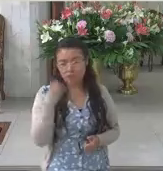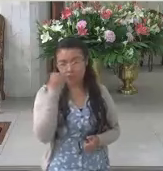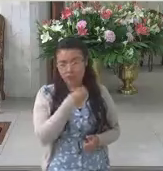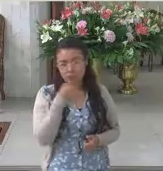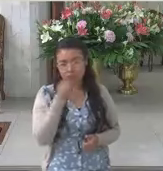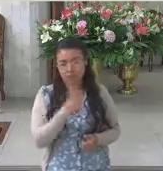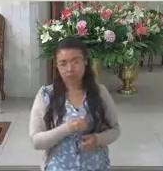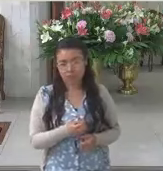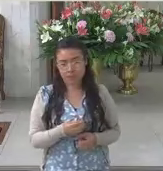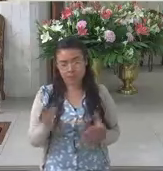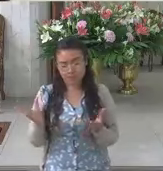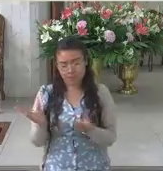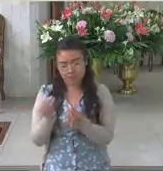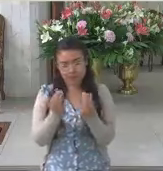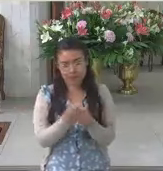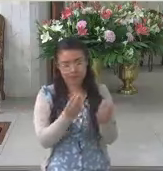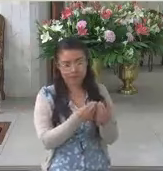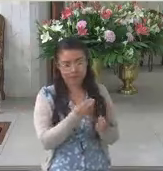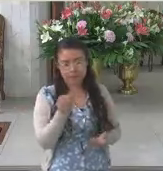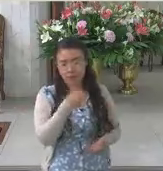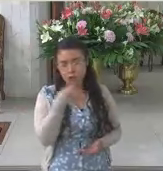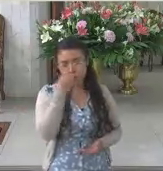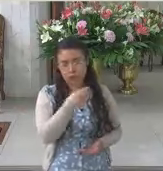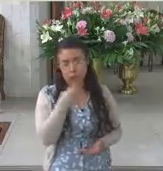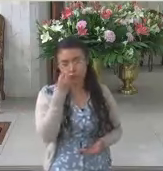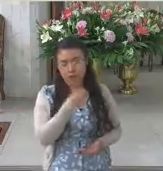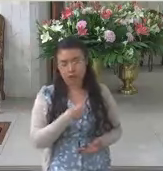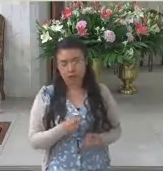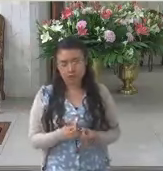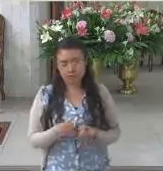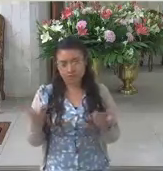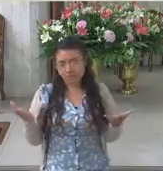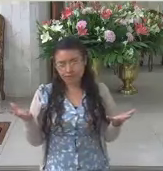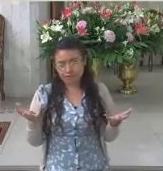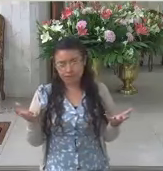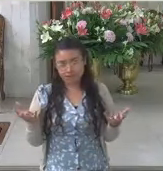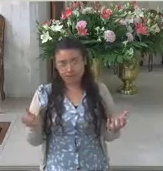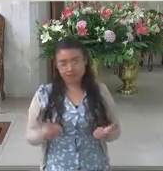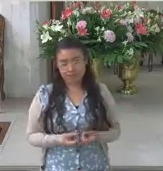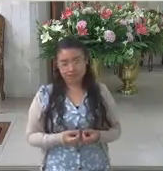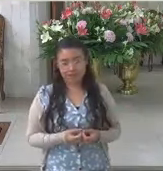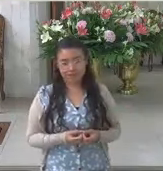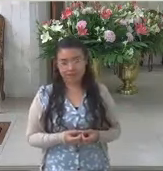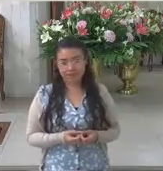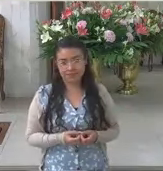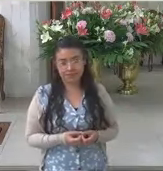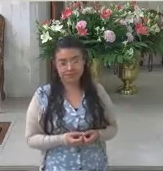oración Ay Dios mío se me enchina el cuerpo de